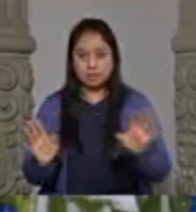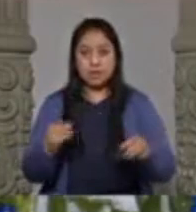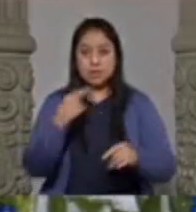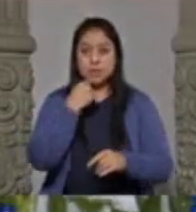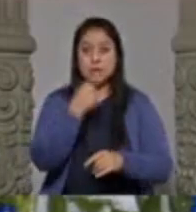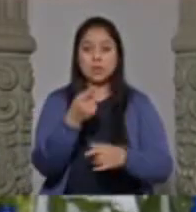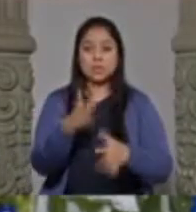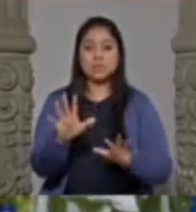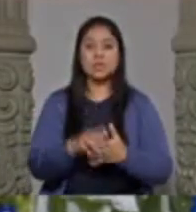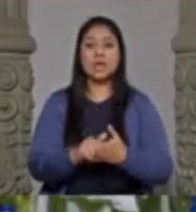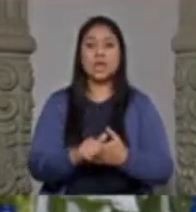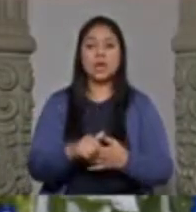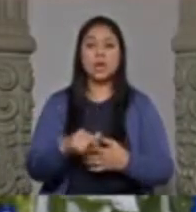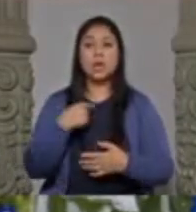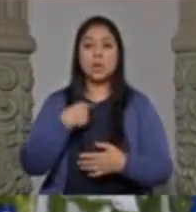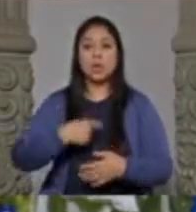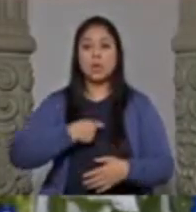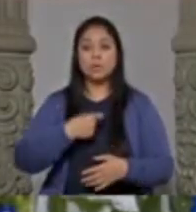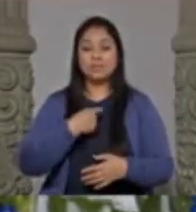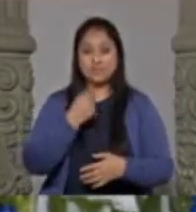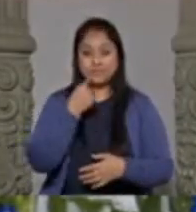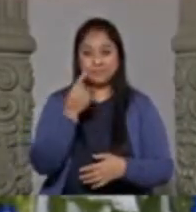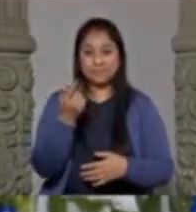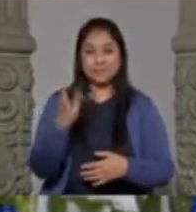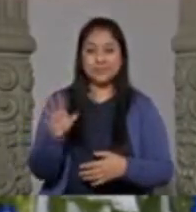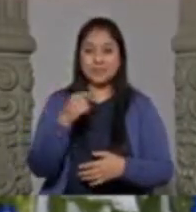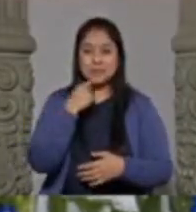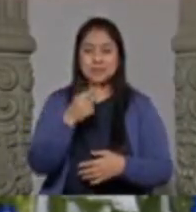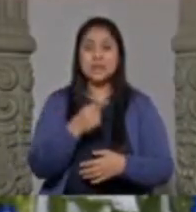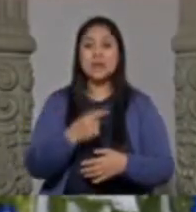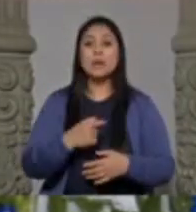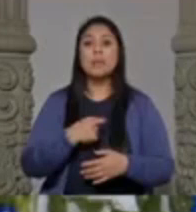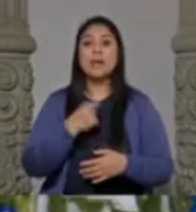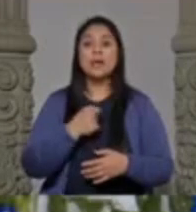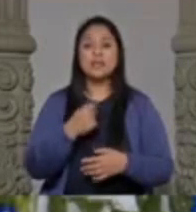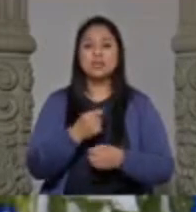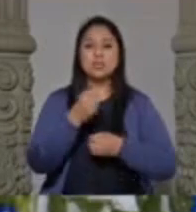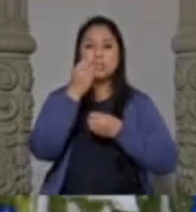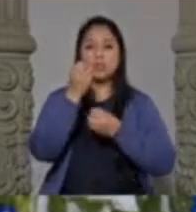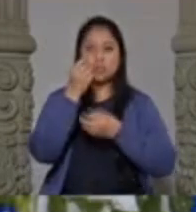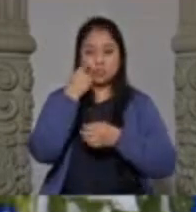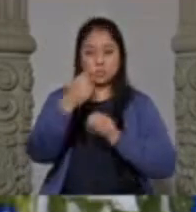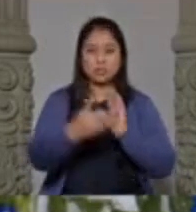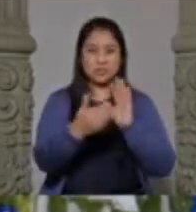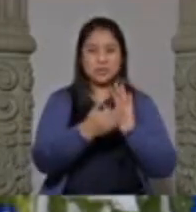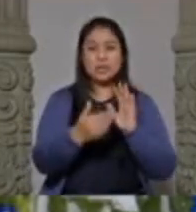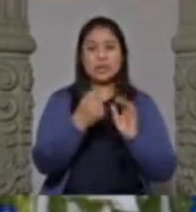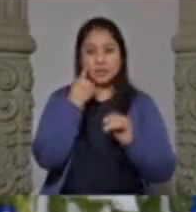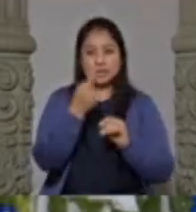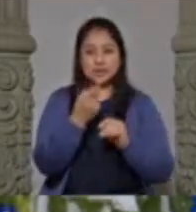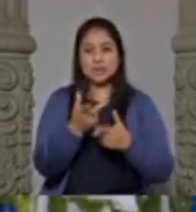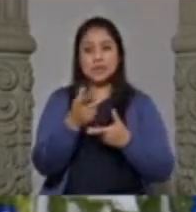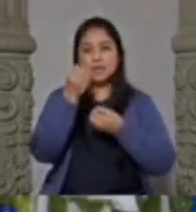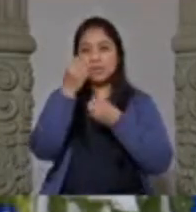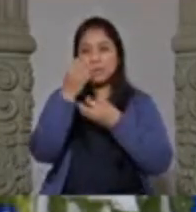Goebbels, el maestro de la destrucción de informática o de información durante la